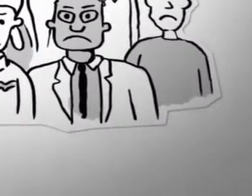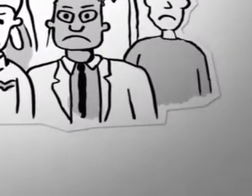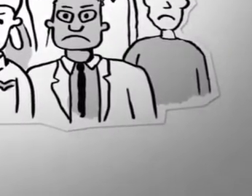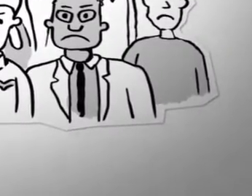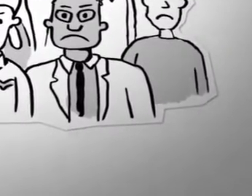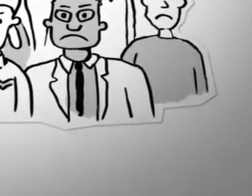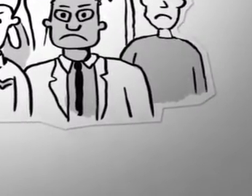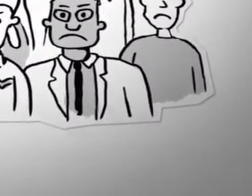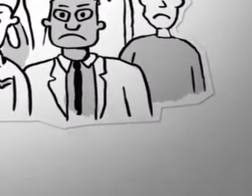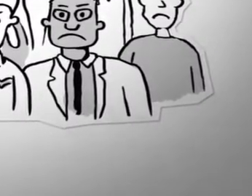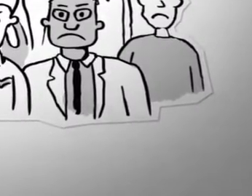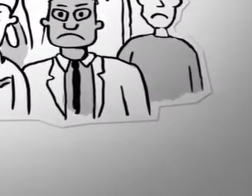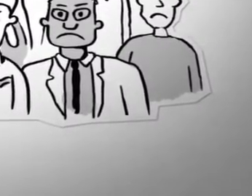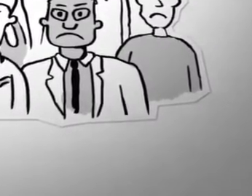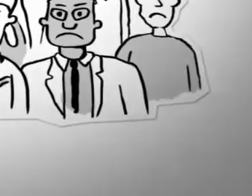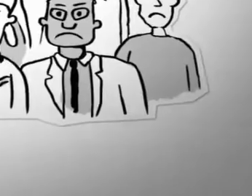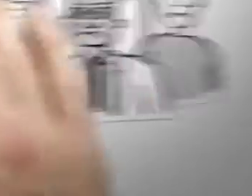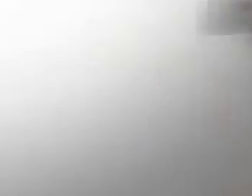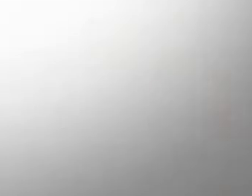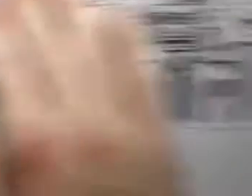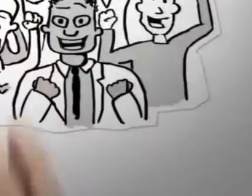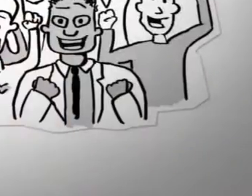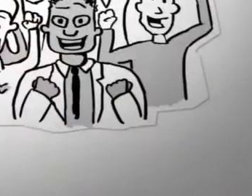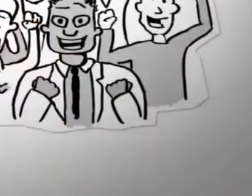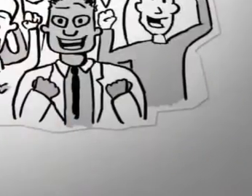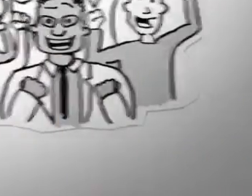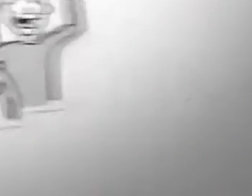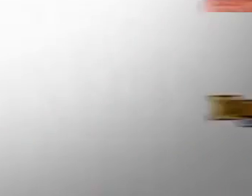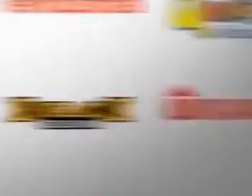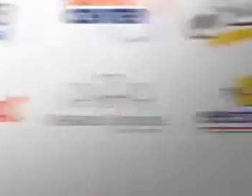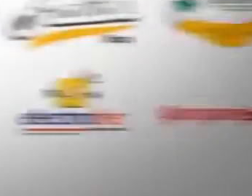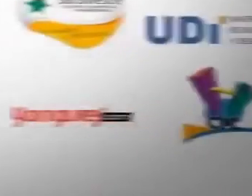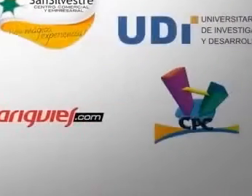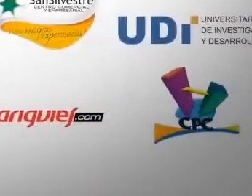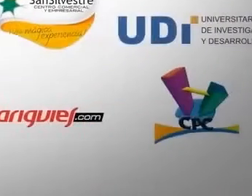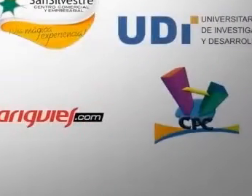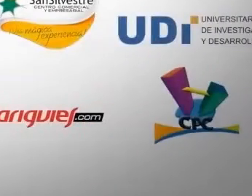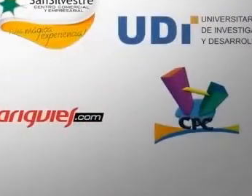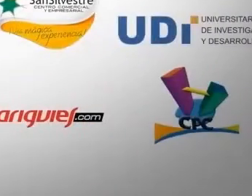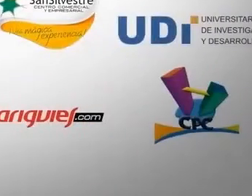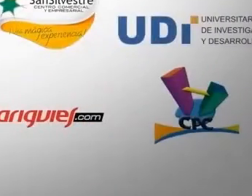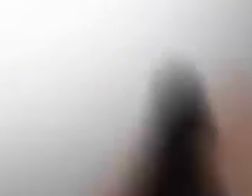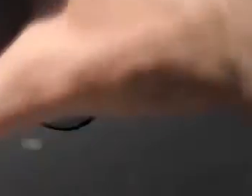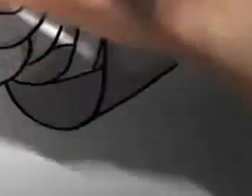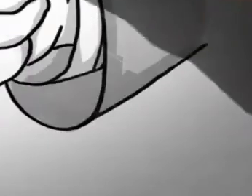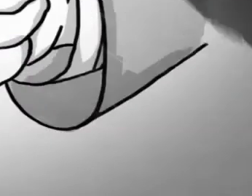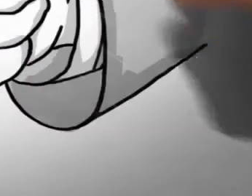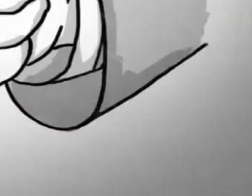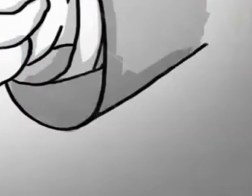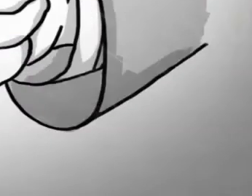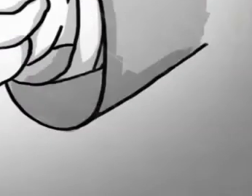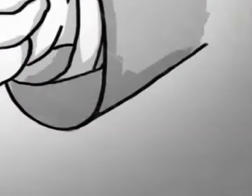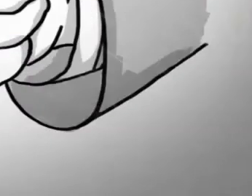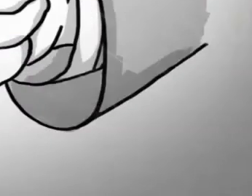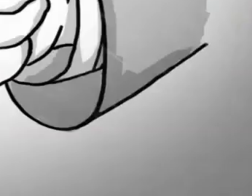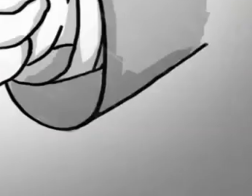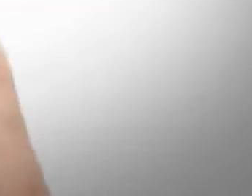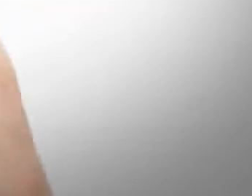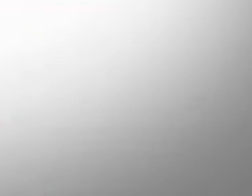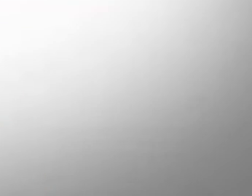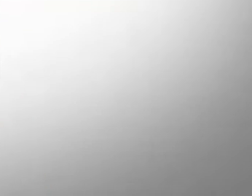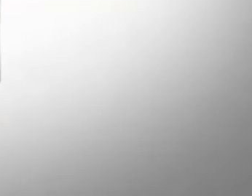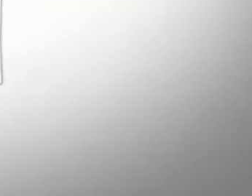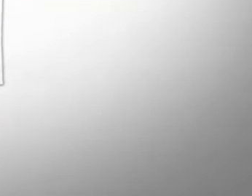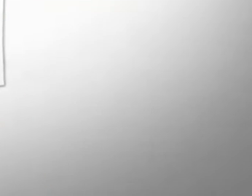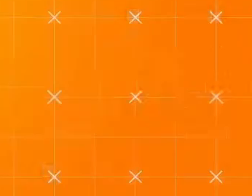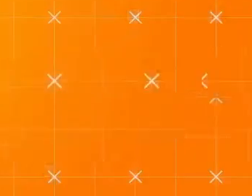Únete a las marcas que hacen parte de la evolución de la publicidad. Solo faltas tú. Digital Publicity.